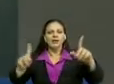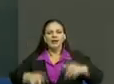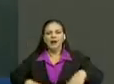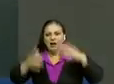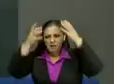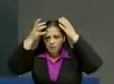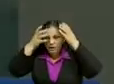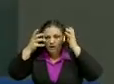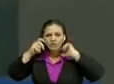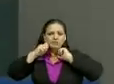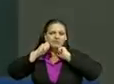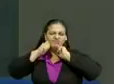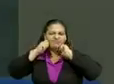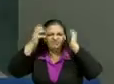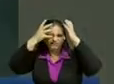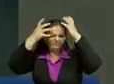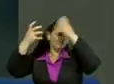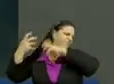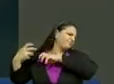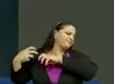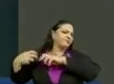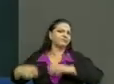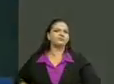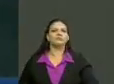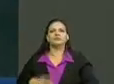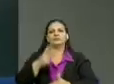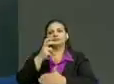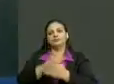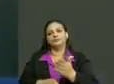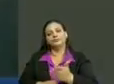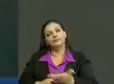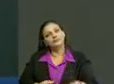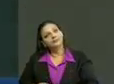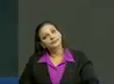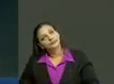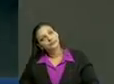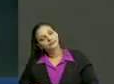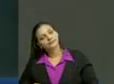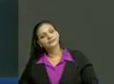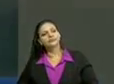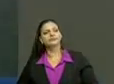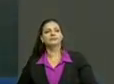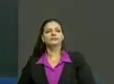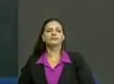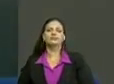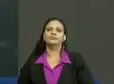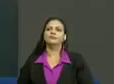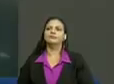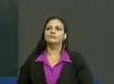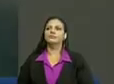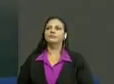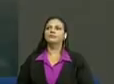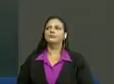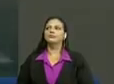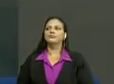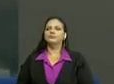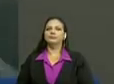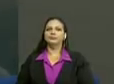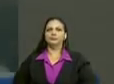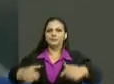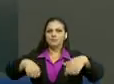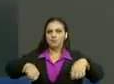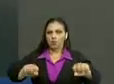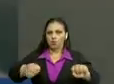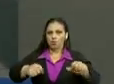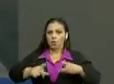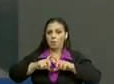lleva casco, la moto no lleva placa, entonces te metes al soldado, tienes que aguantar. Si va sin placa, lo primero que yo pensaría es que es